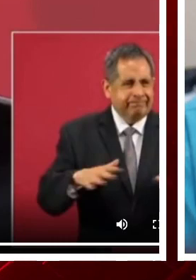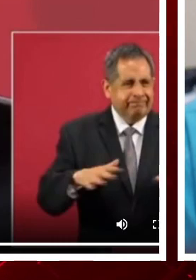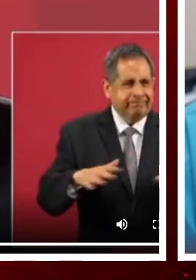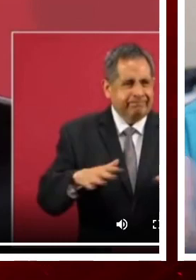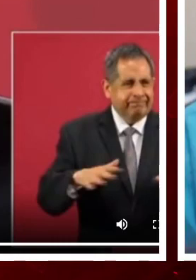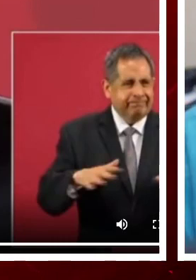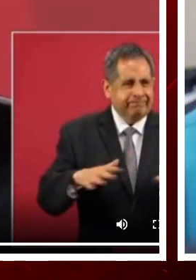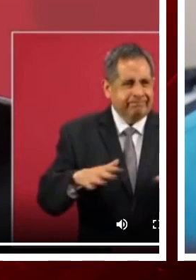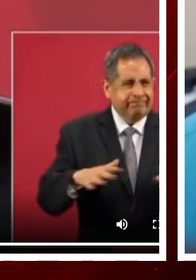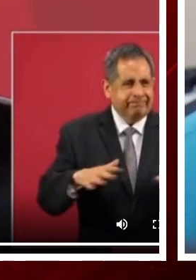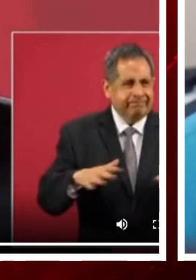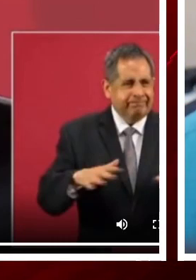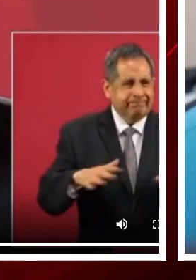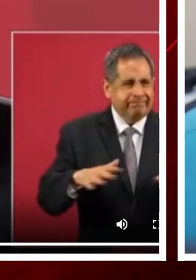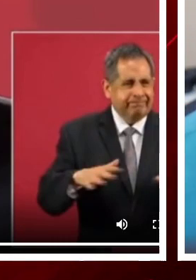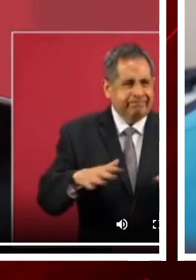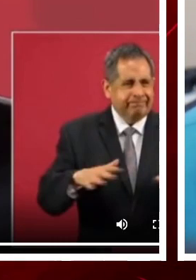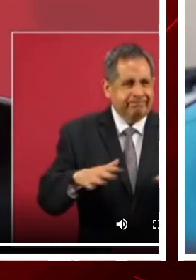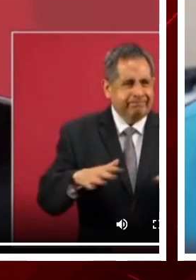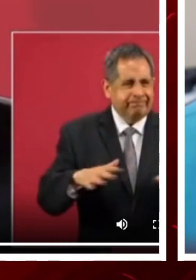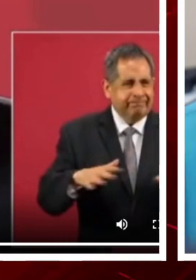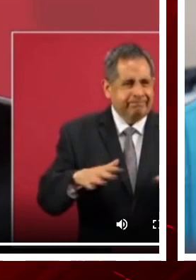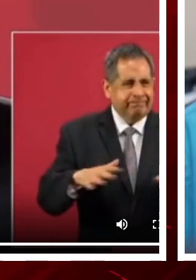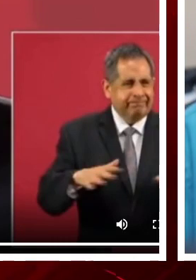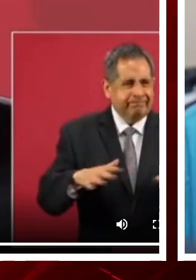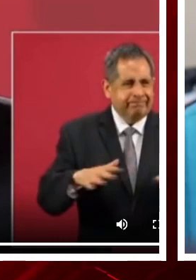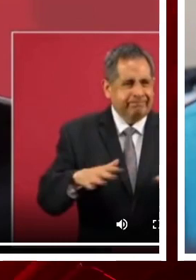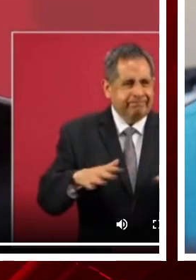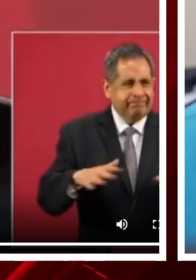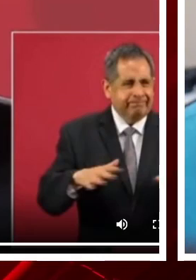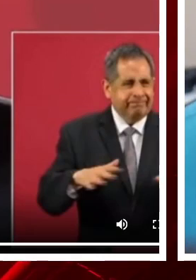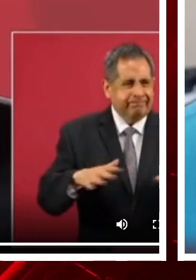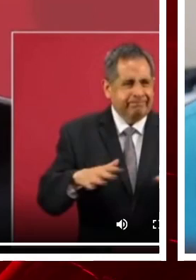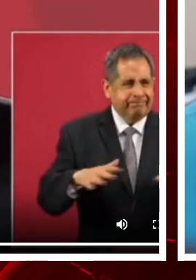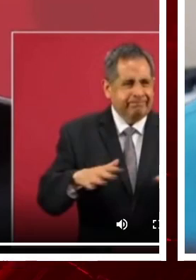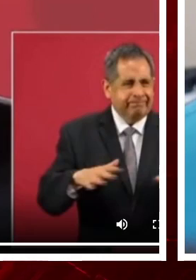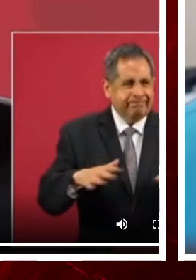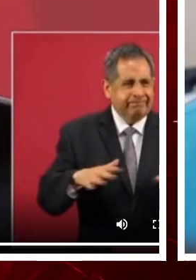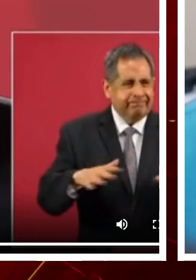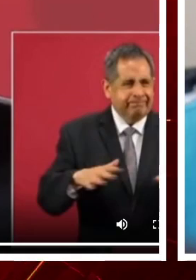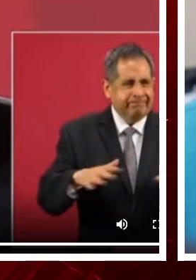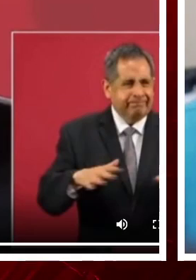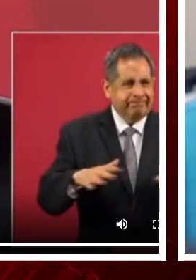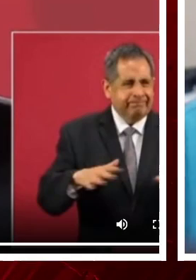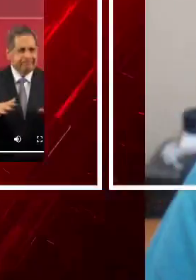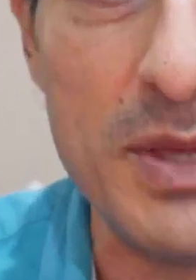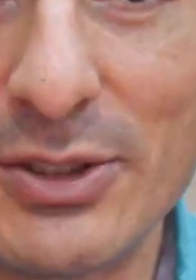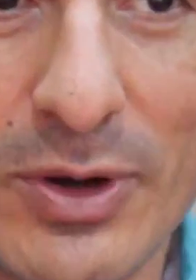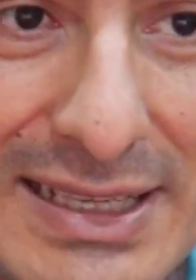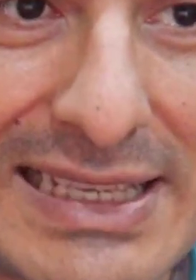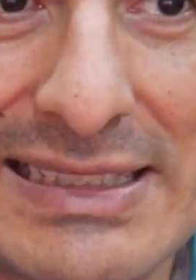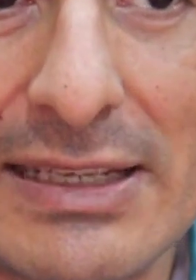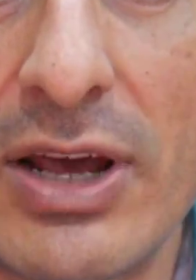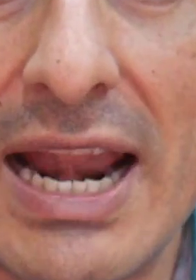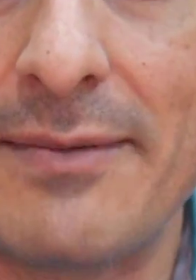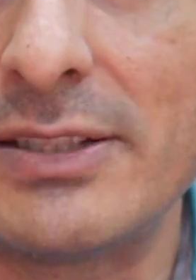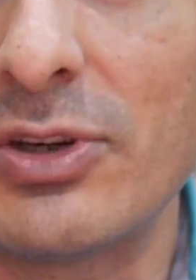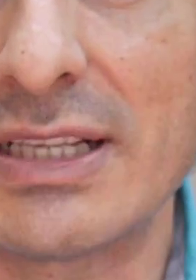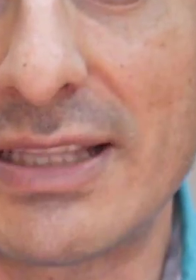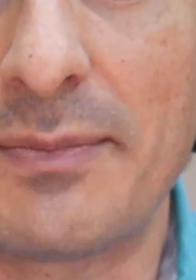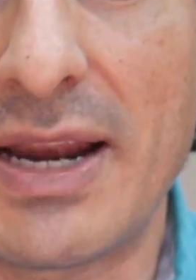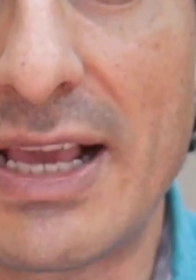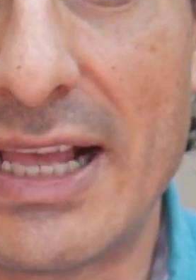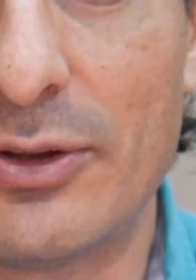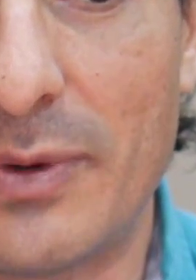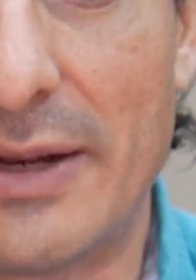robaron para justificar que no se les está entregando a los hospitales al sector salud y no cumplir con este compromiso es ese ahora la versión